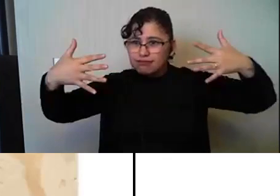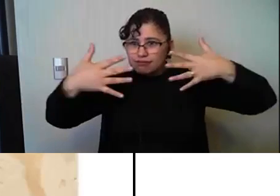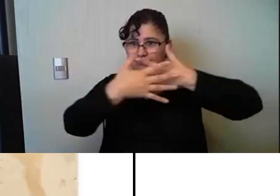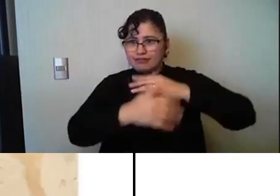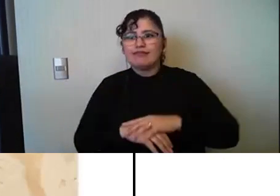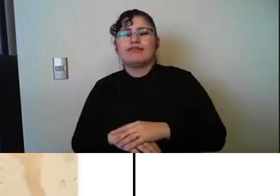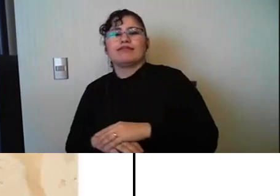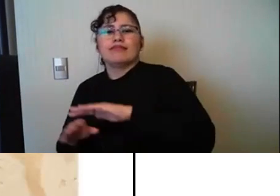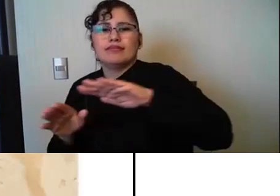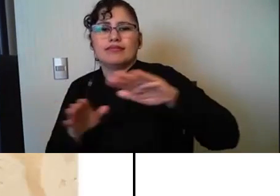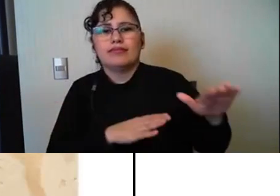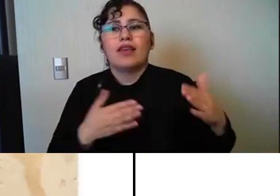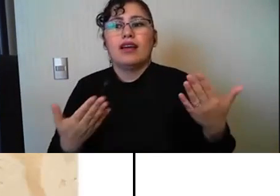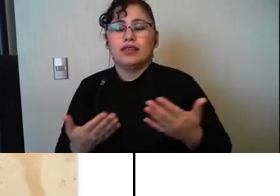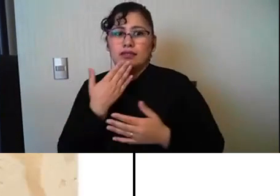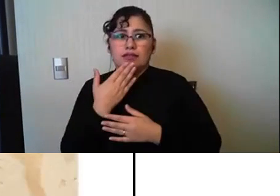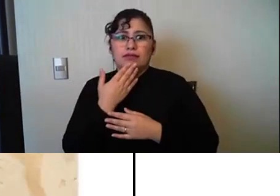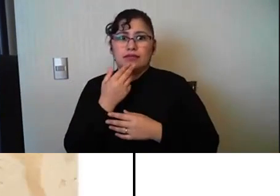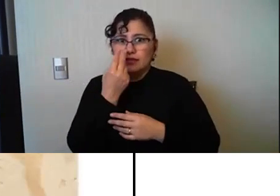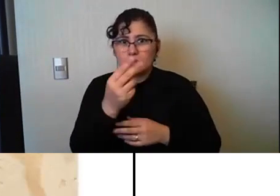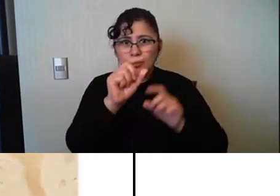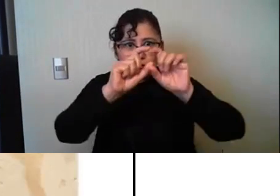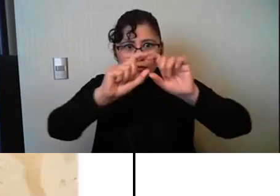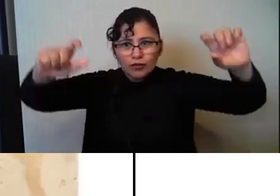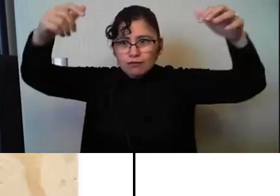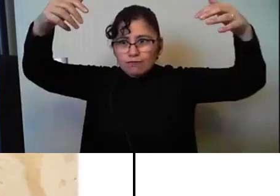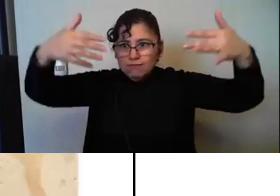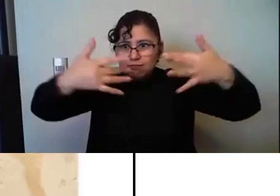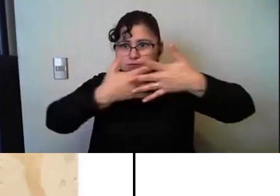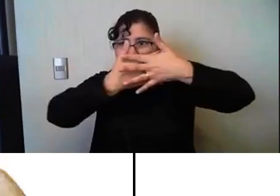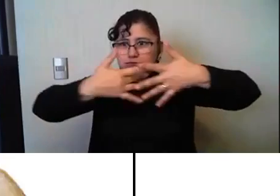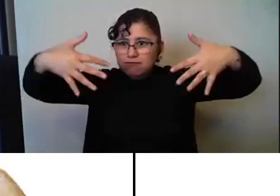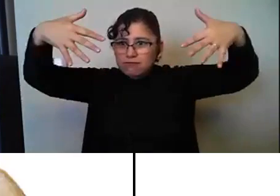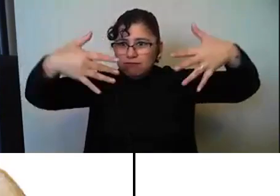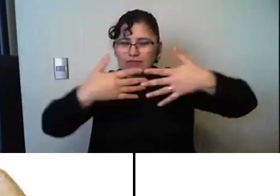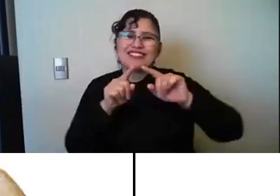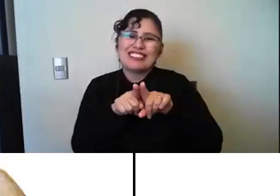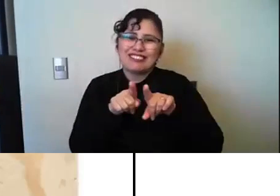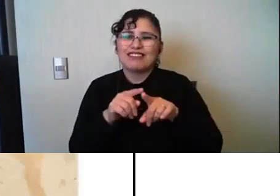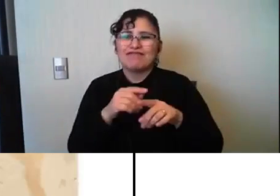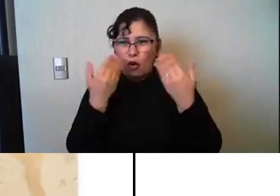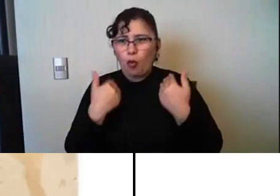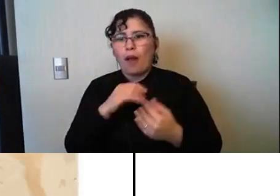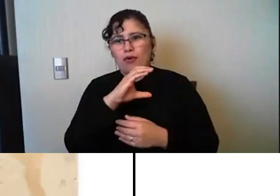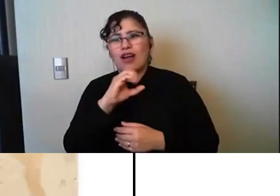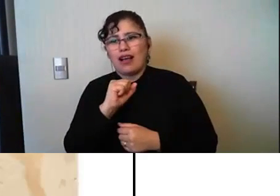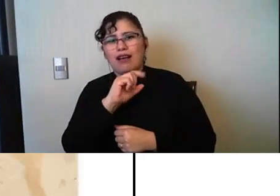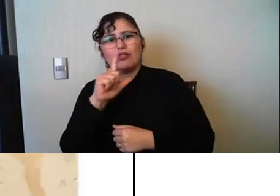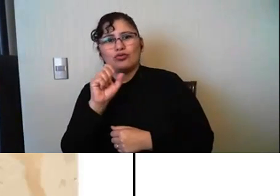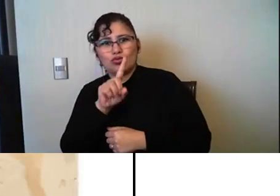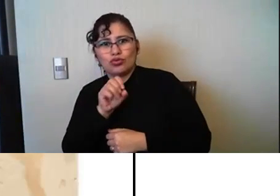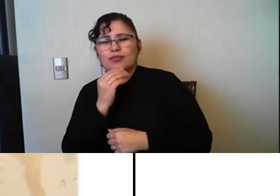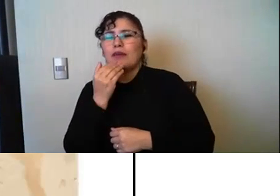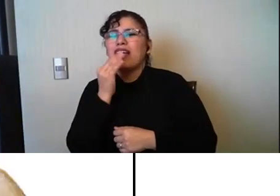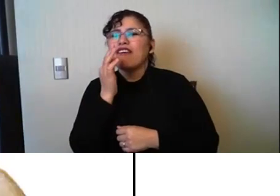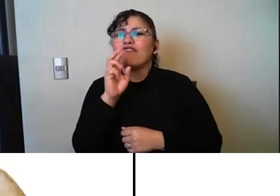Acá tenemos parte del cuerpo calloso. ¿Sí? Y además parte del fornix,